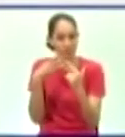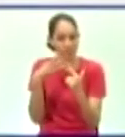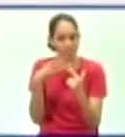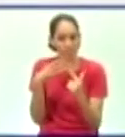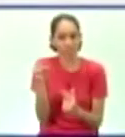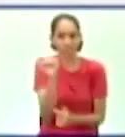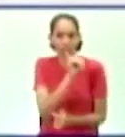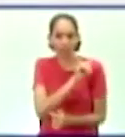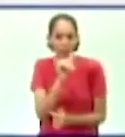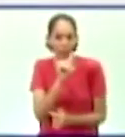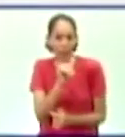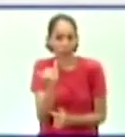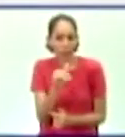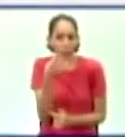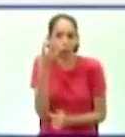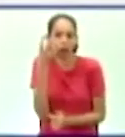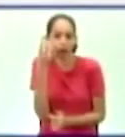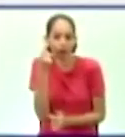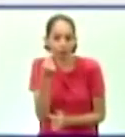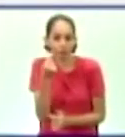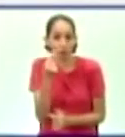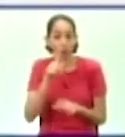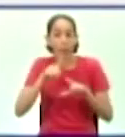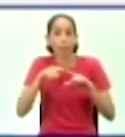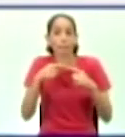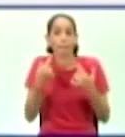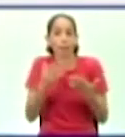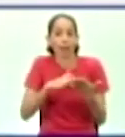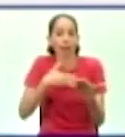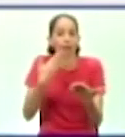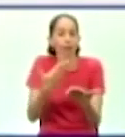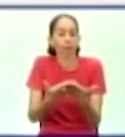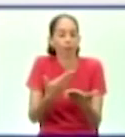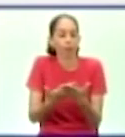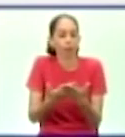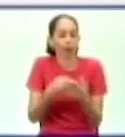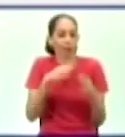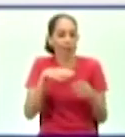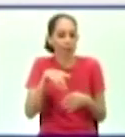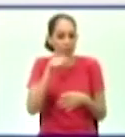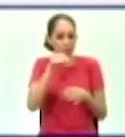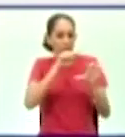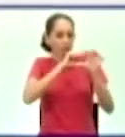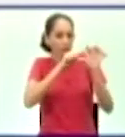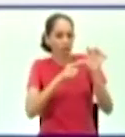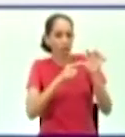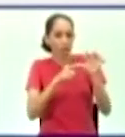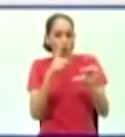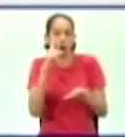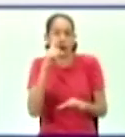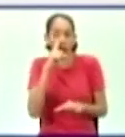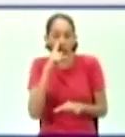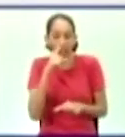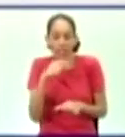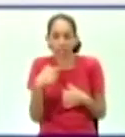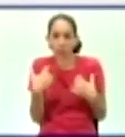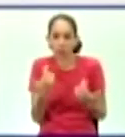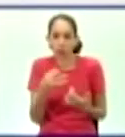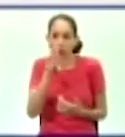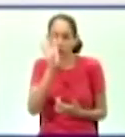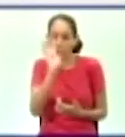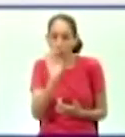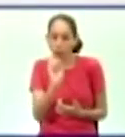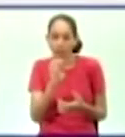también nos plantean que el ángulo N, su amplitud es 40 grados. ¿Qué tenemos que calcular? ¿Qué